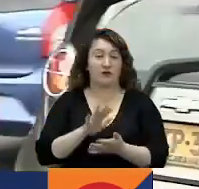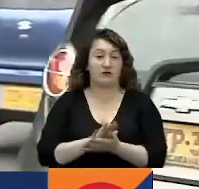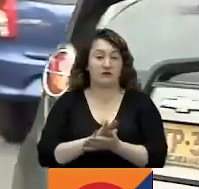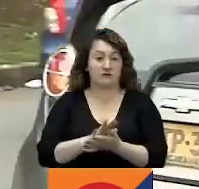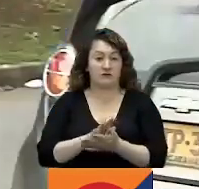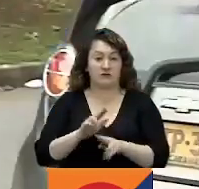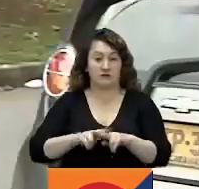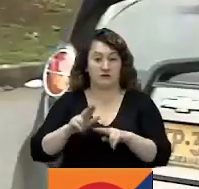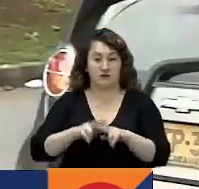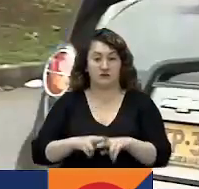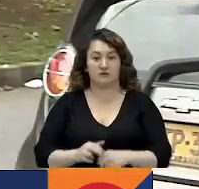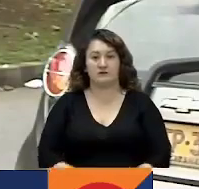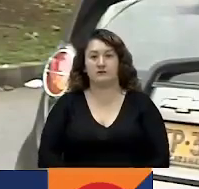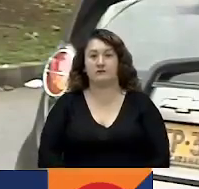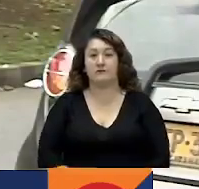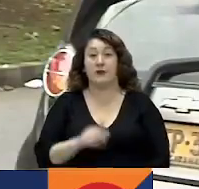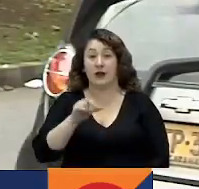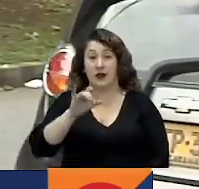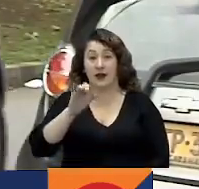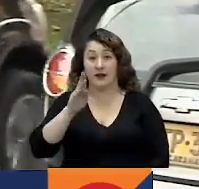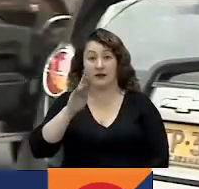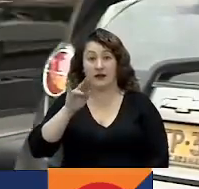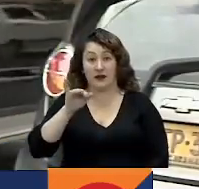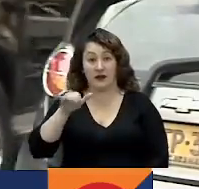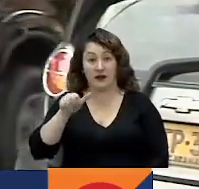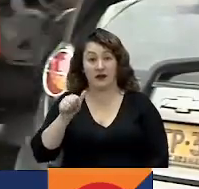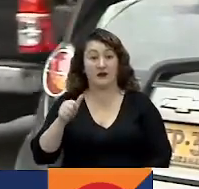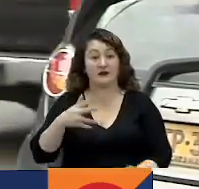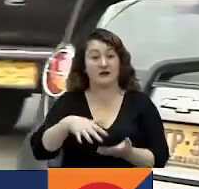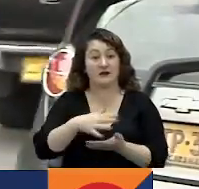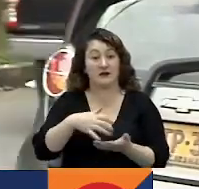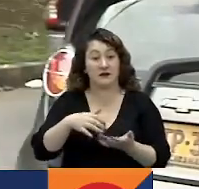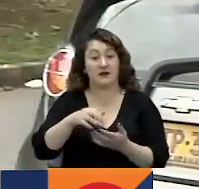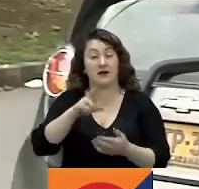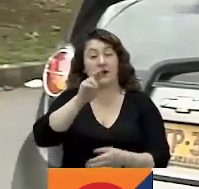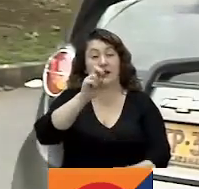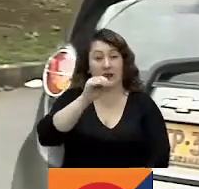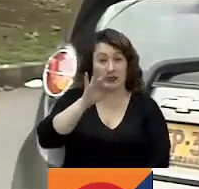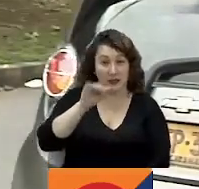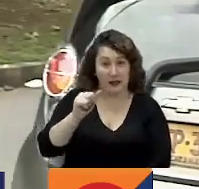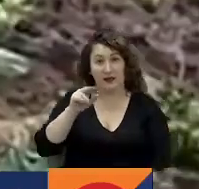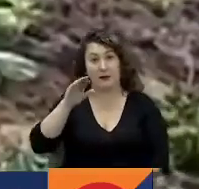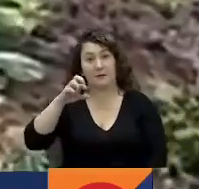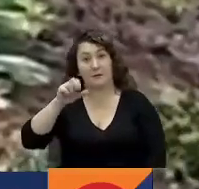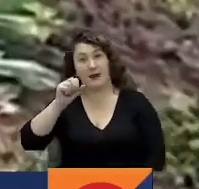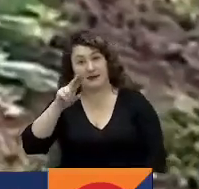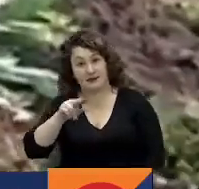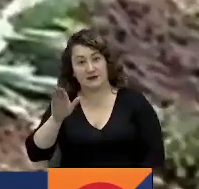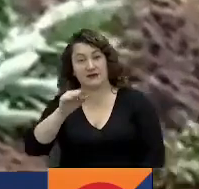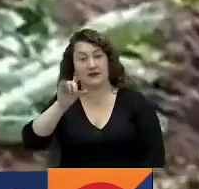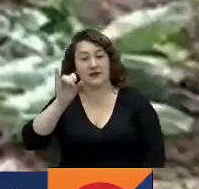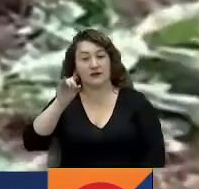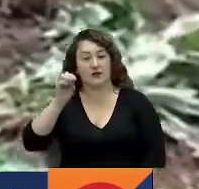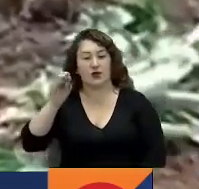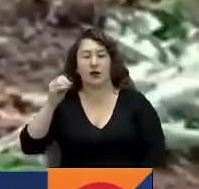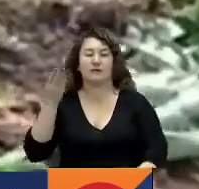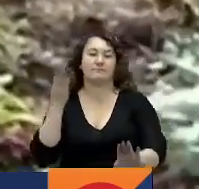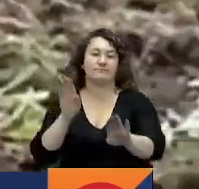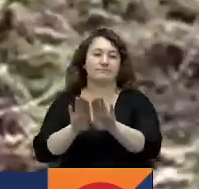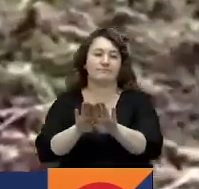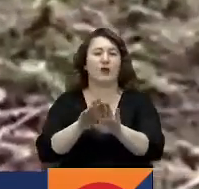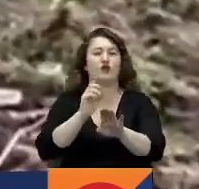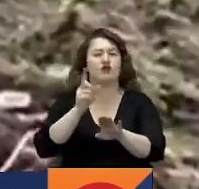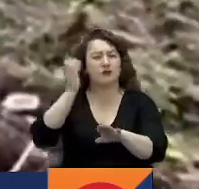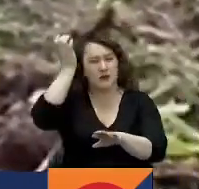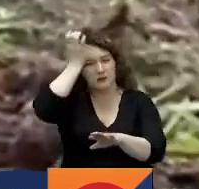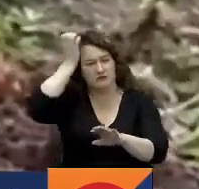normalidad. En Lebrija, Santander, en la vía La Renta, La Paz, Lisboa, se presenta un cierre temporal por la caída de rocas y